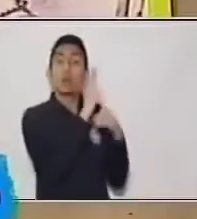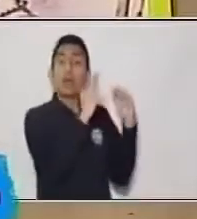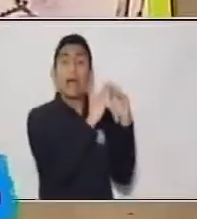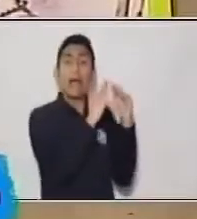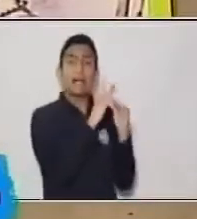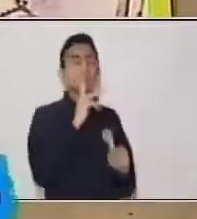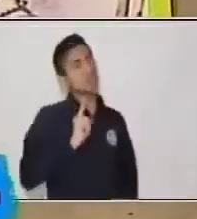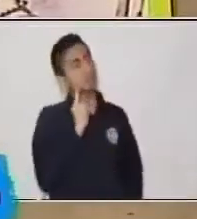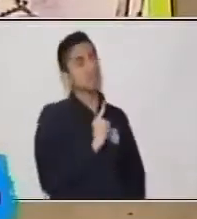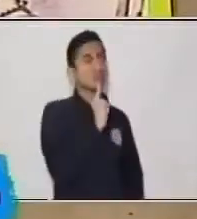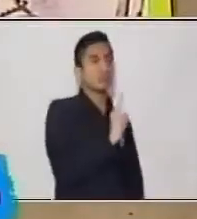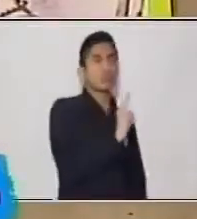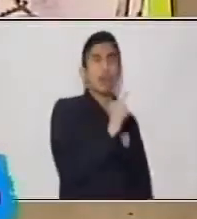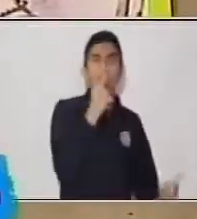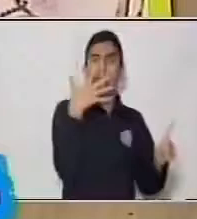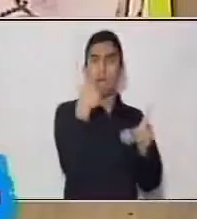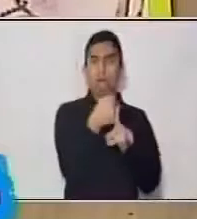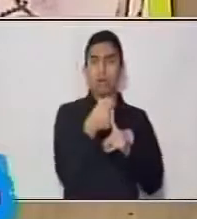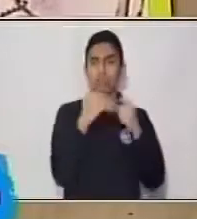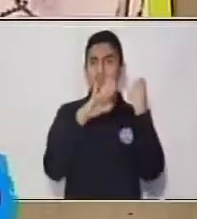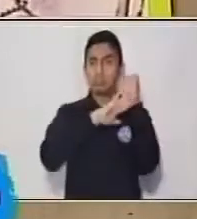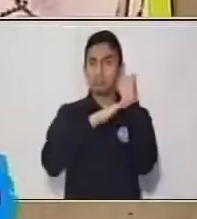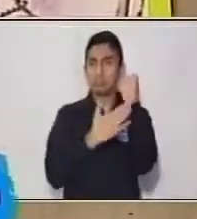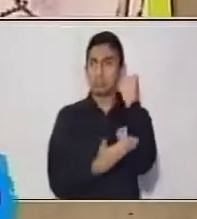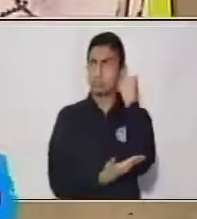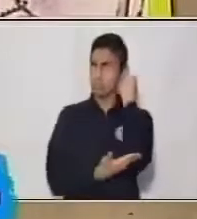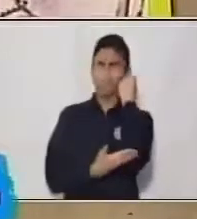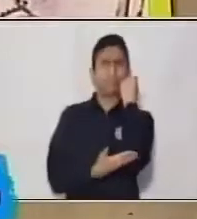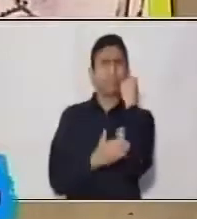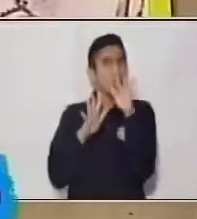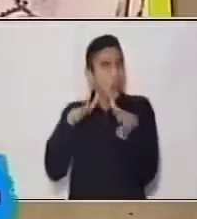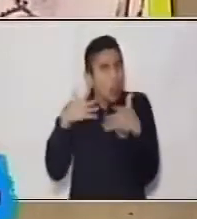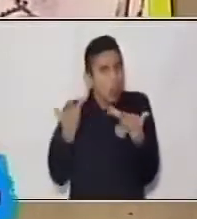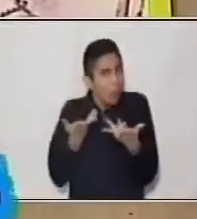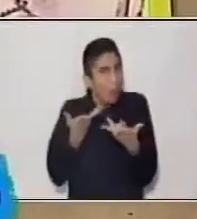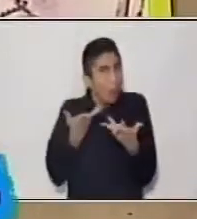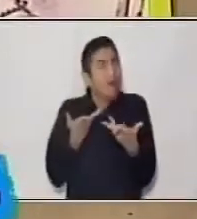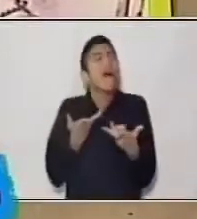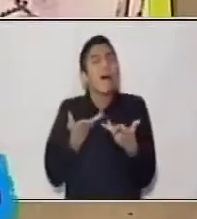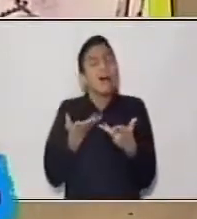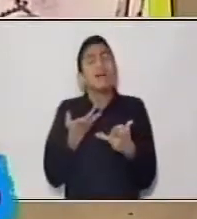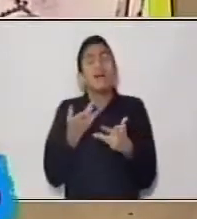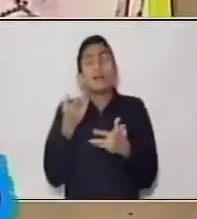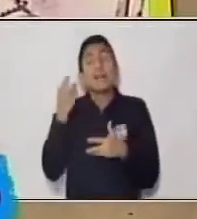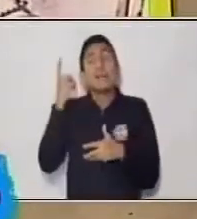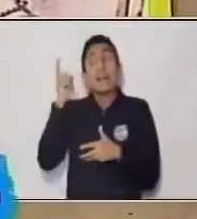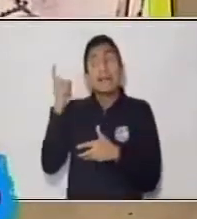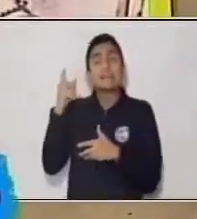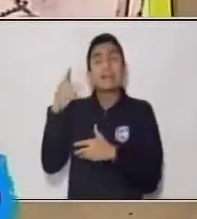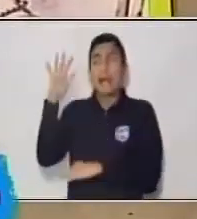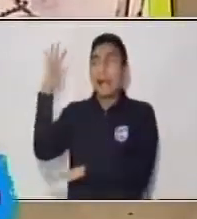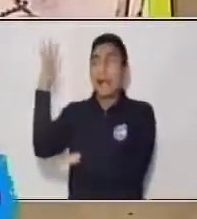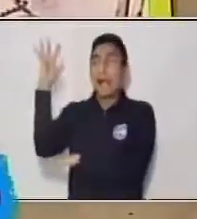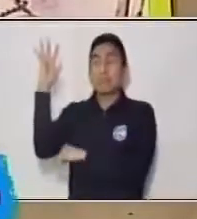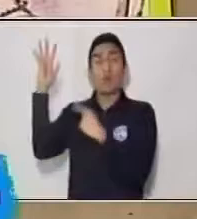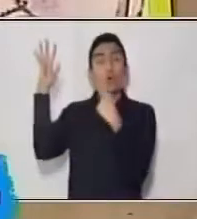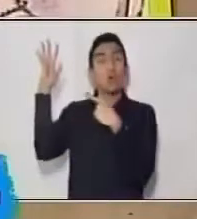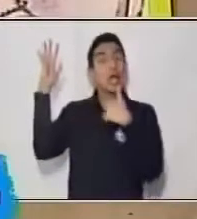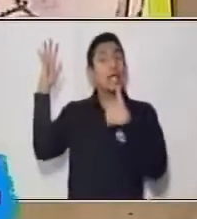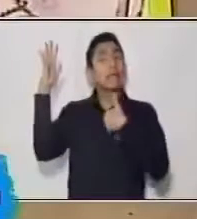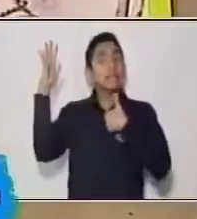posteriormente ella quedó embarazada. Y es que este árbol mágico tenía las cabezas de Unampú y